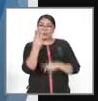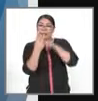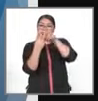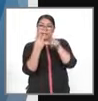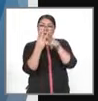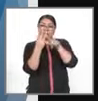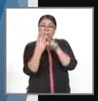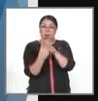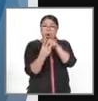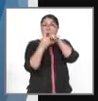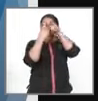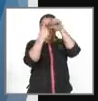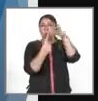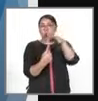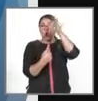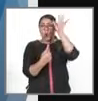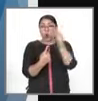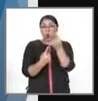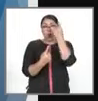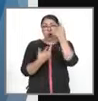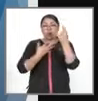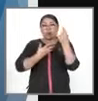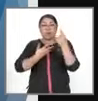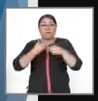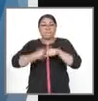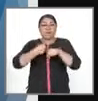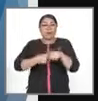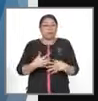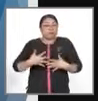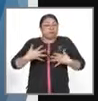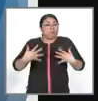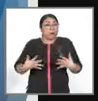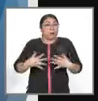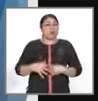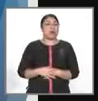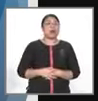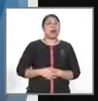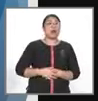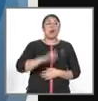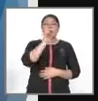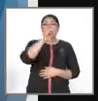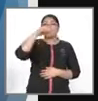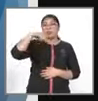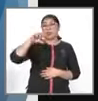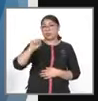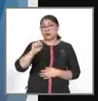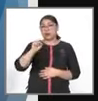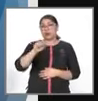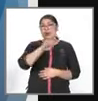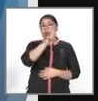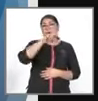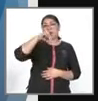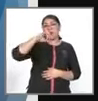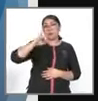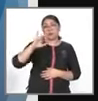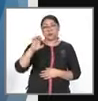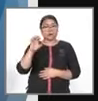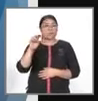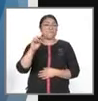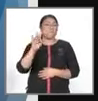sobrepeso u obesidad se dicen la OMS y la unicef que si vamos a este mismo ritmo en el